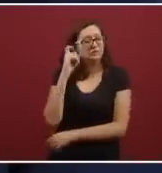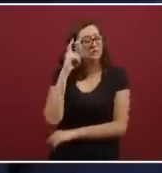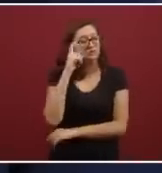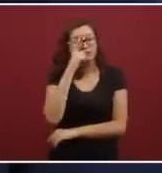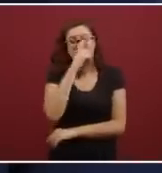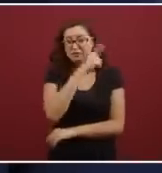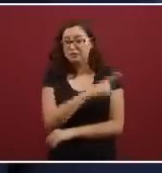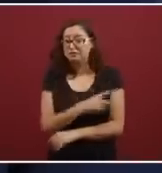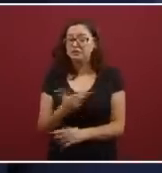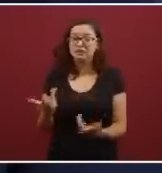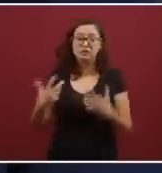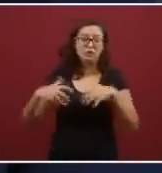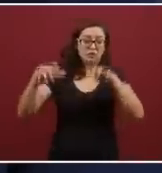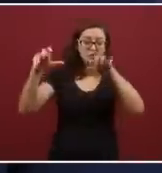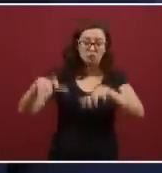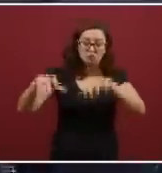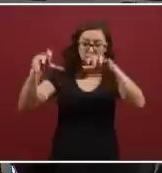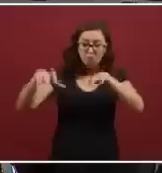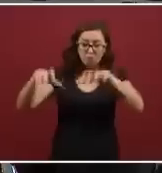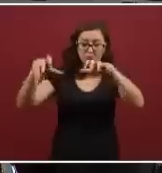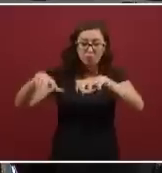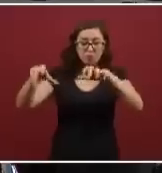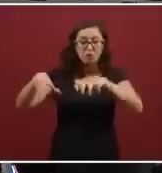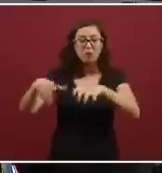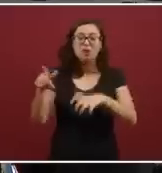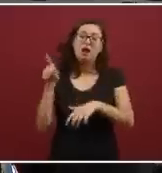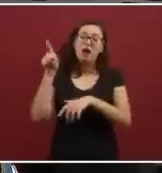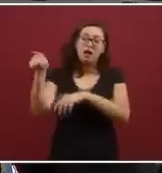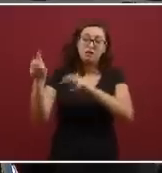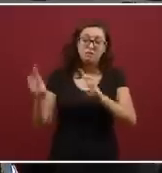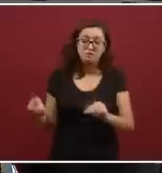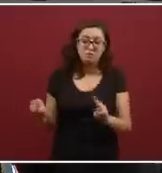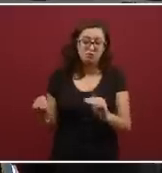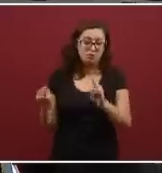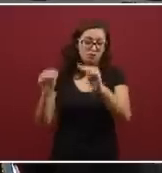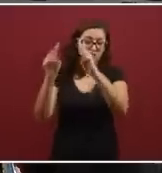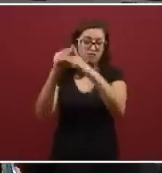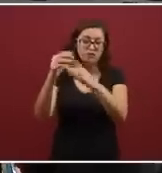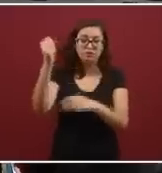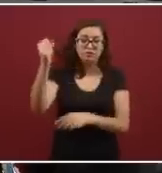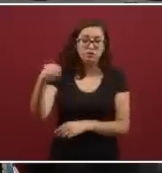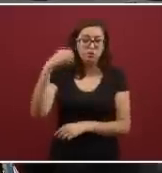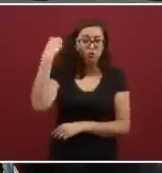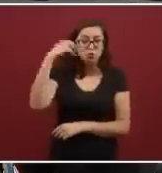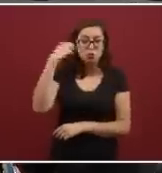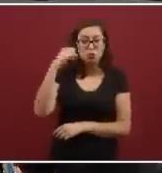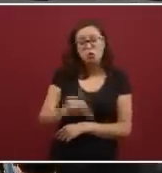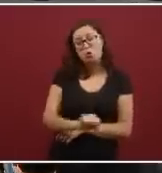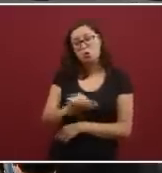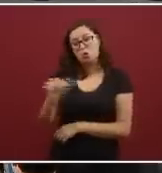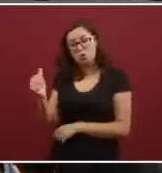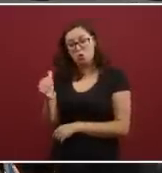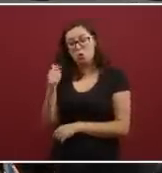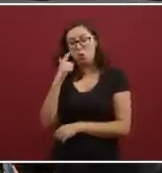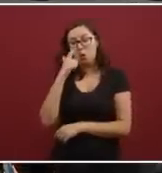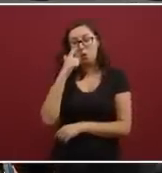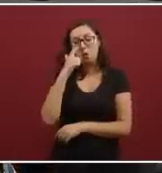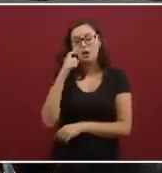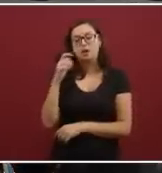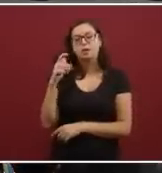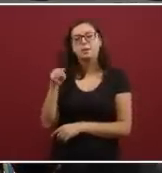complicado, ahorita está lloviendo mucho, es en el corazón de la Sierra Sur de Oaxaca, el otro municipio en la Mixteca, que es Huajapan de